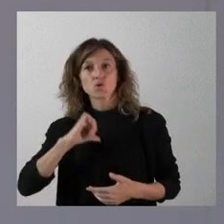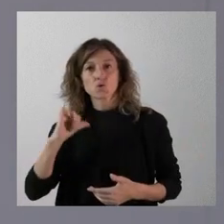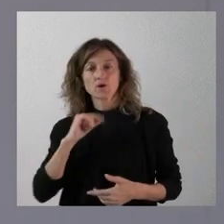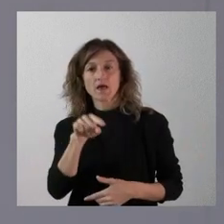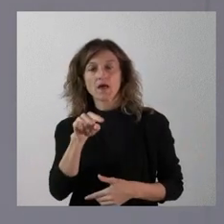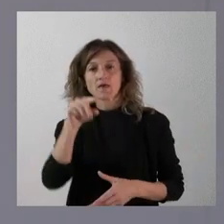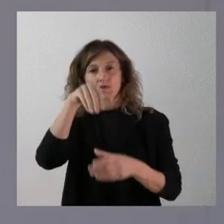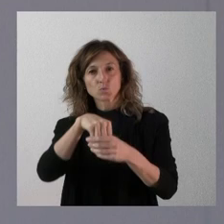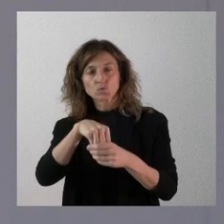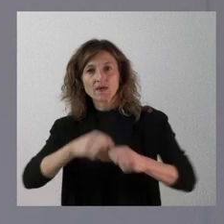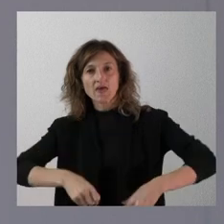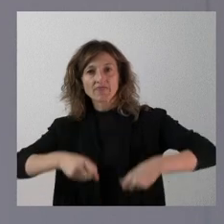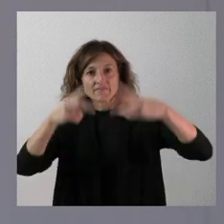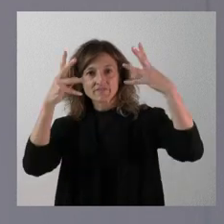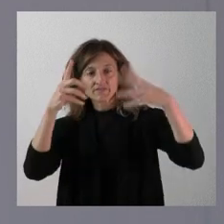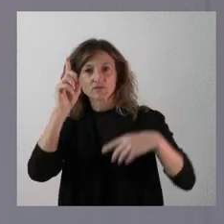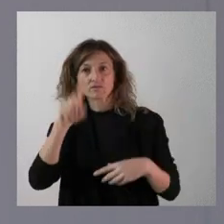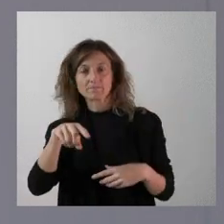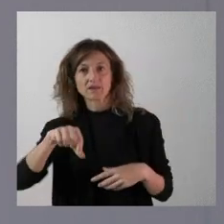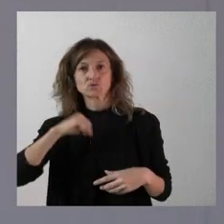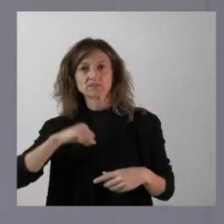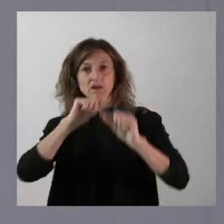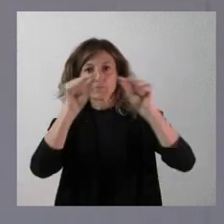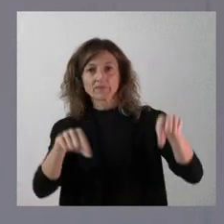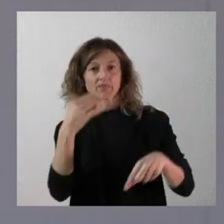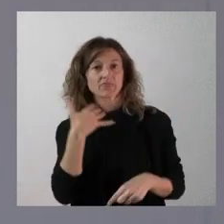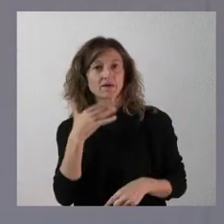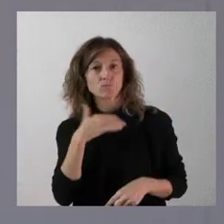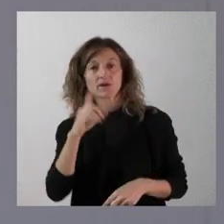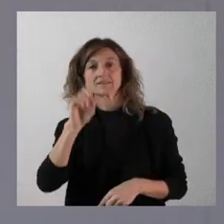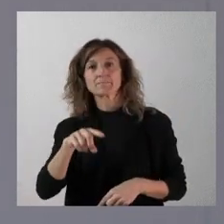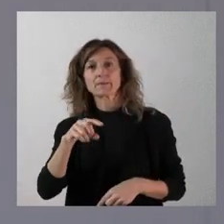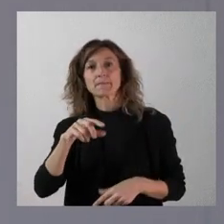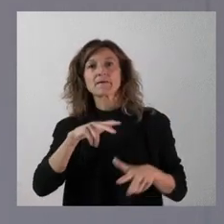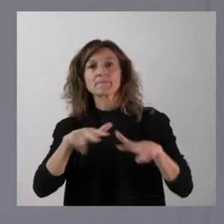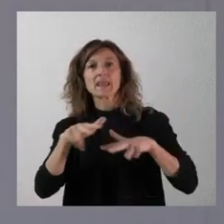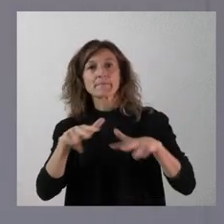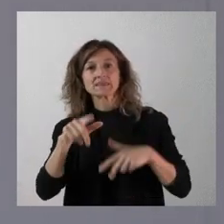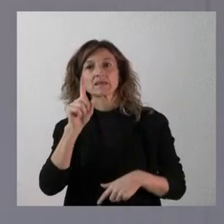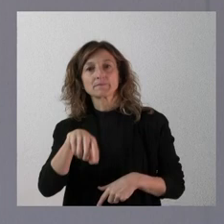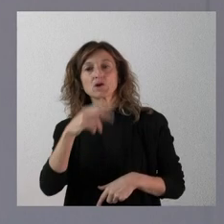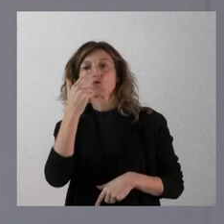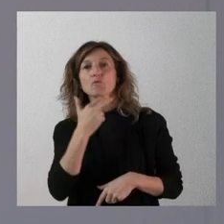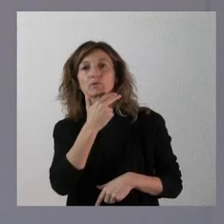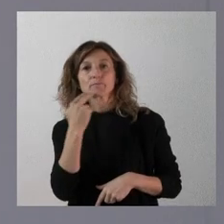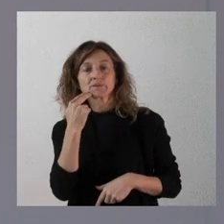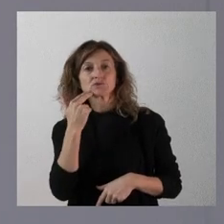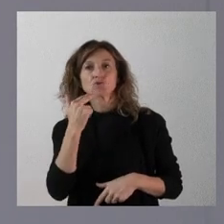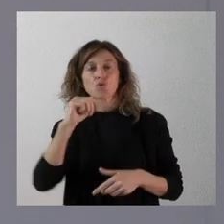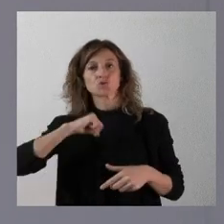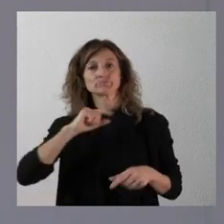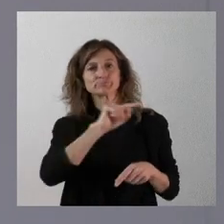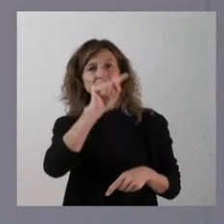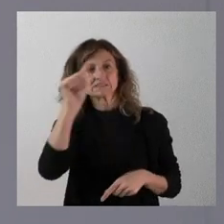tanto el edificio y actuaciones en el hospital provincial de Zamora como el hospital de Benavente lo que determina nuestro compromiso actuar tanto sobre los hospitales